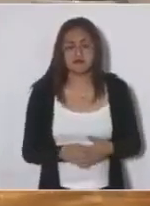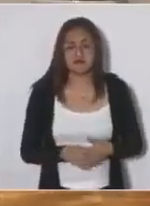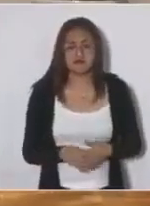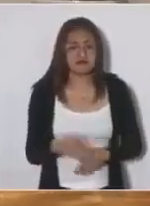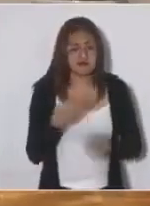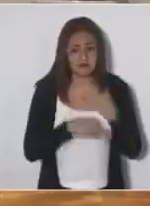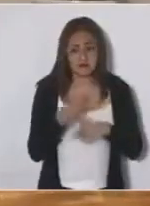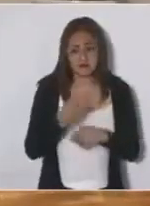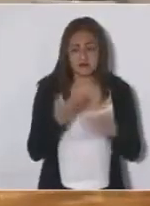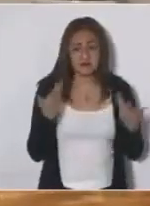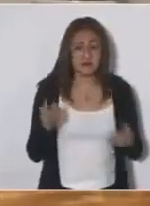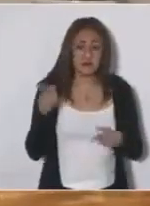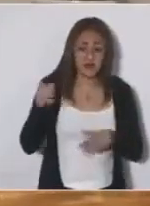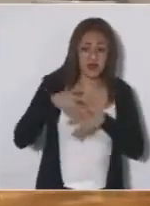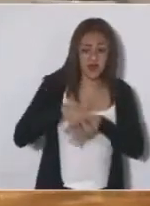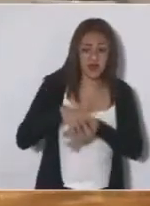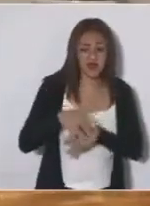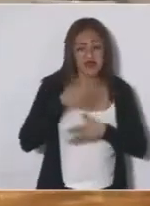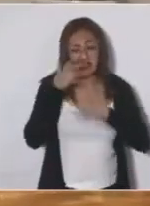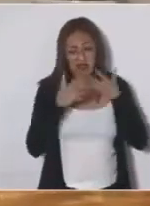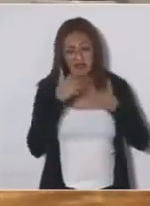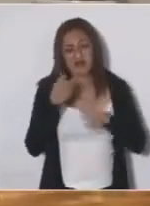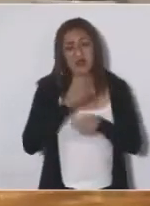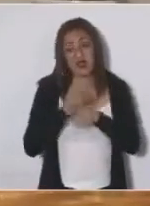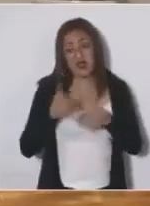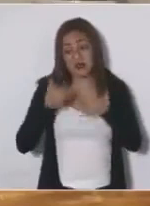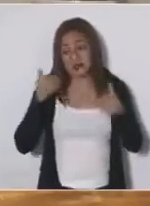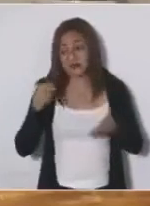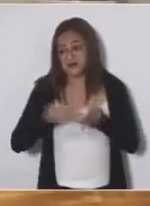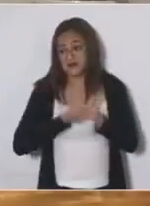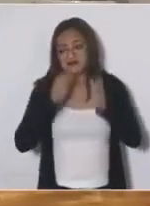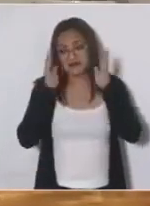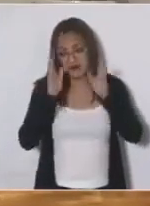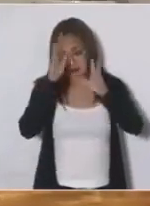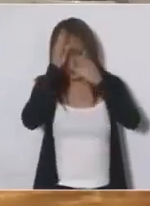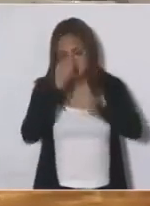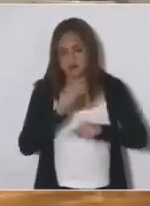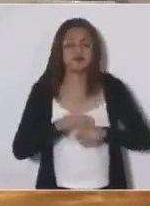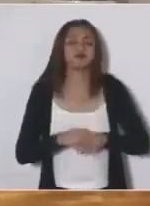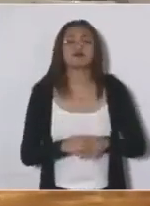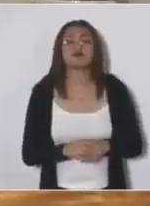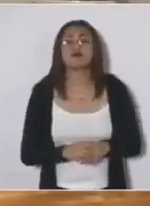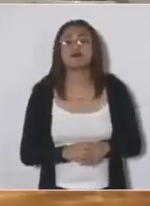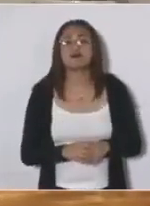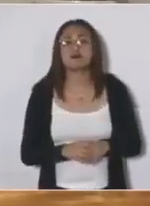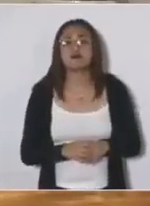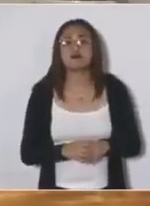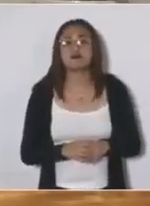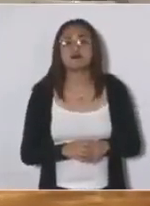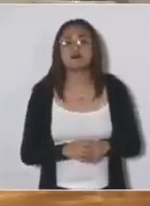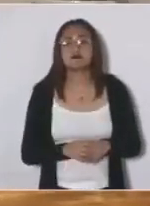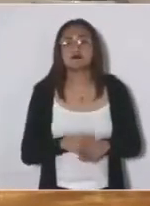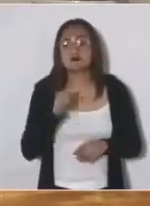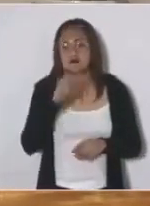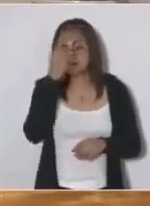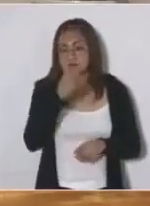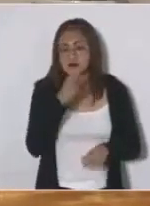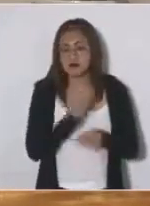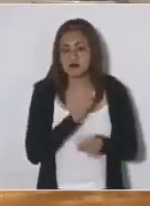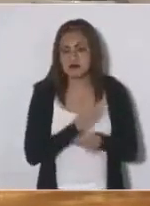esos que fueron a gritar un día antes firmaron firmaron así de serio es hablar con